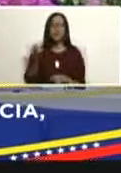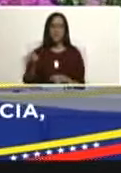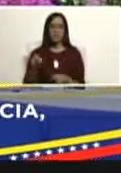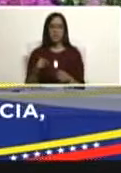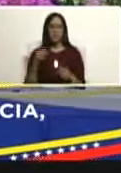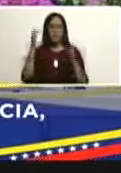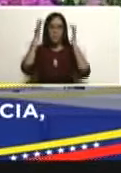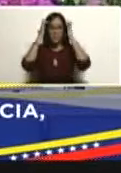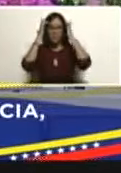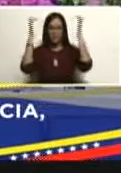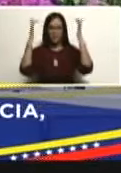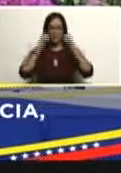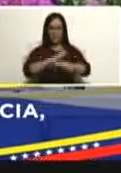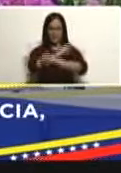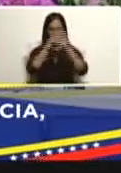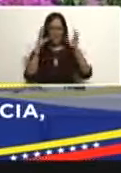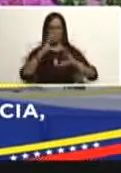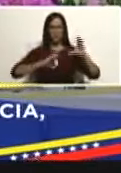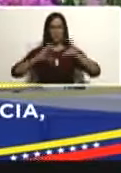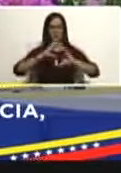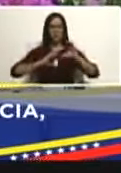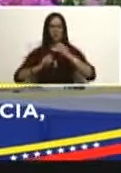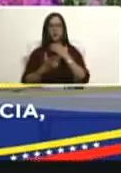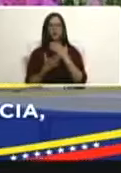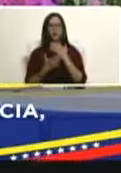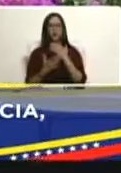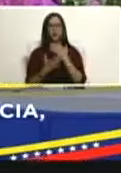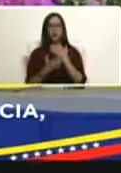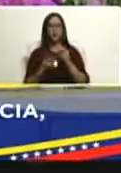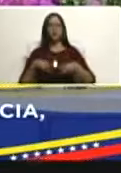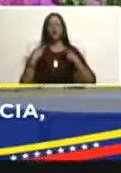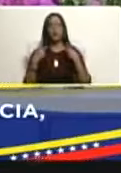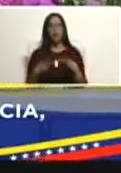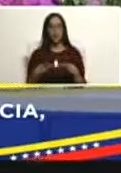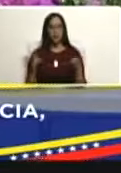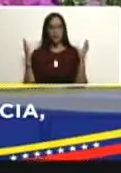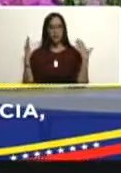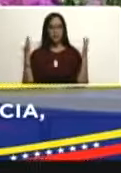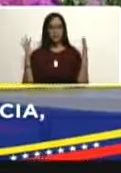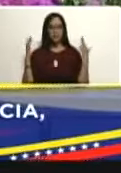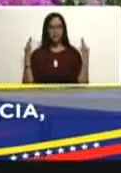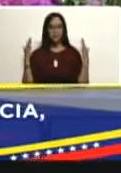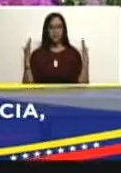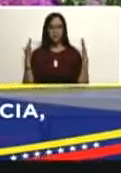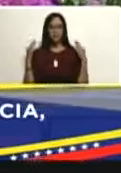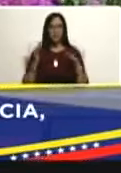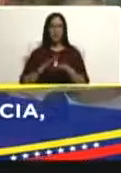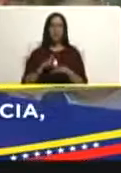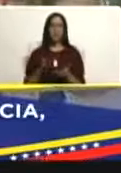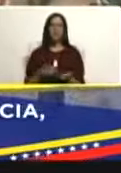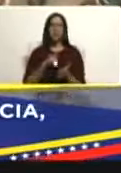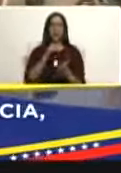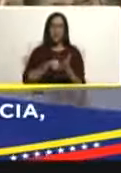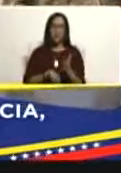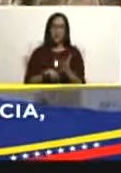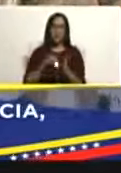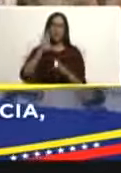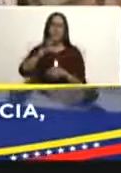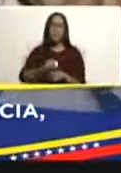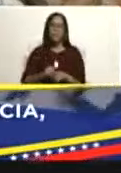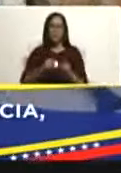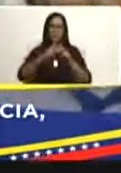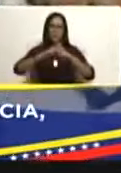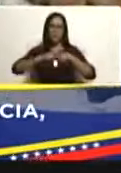la mente clara de los científicos, los tecnólogos, los innovadores, porque nos prohíben comprar repuestos